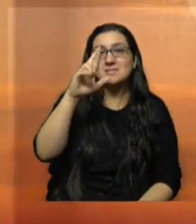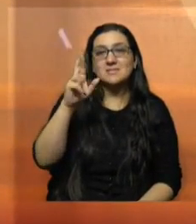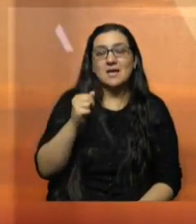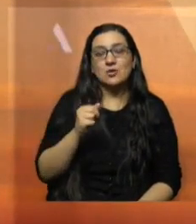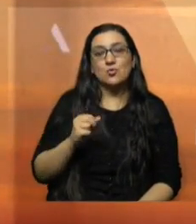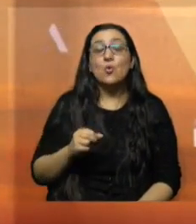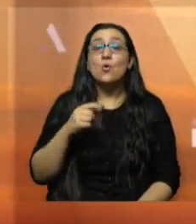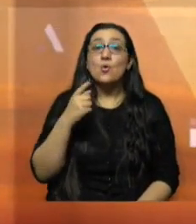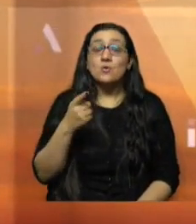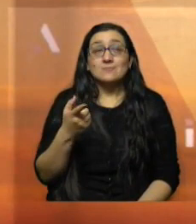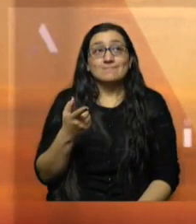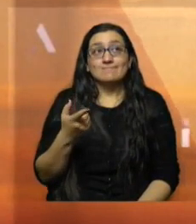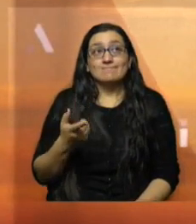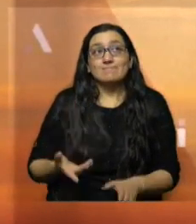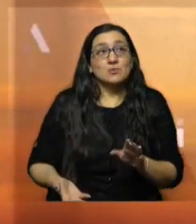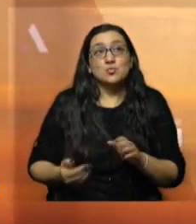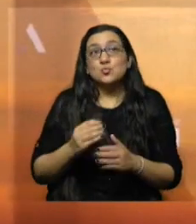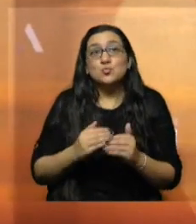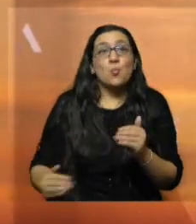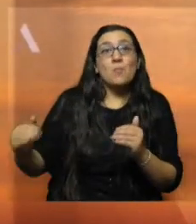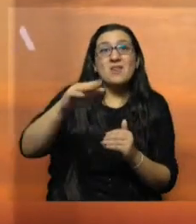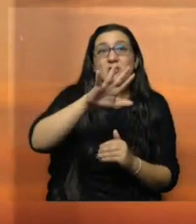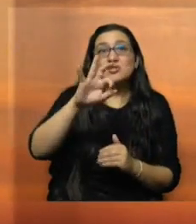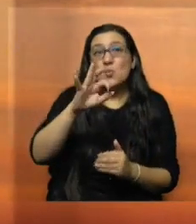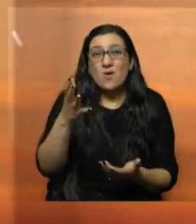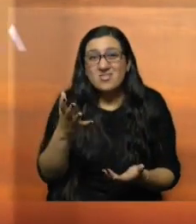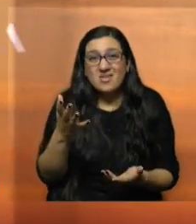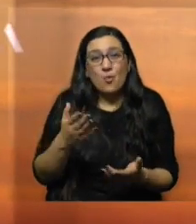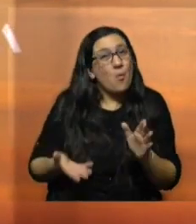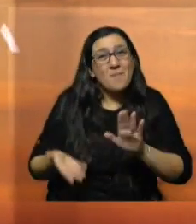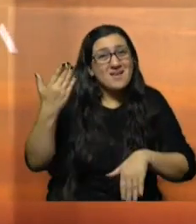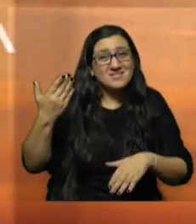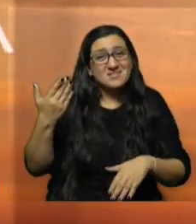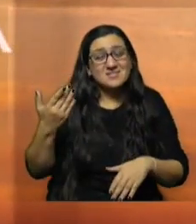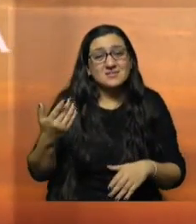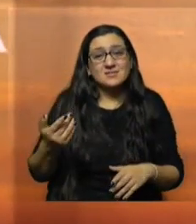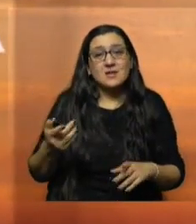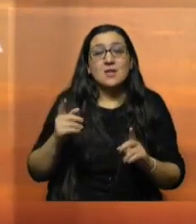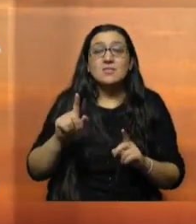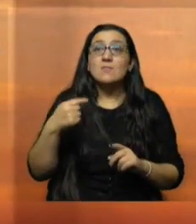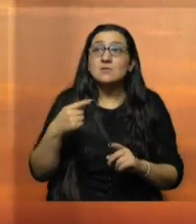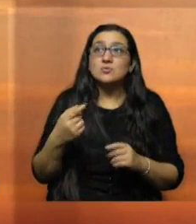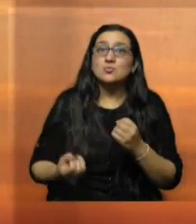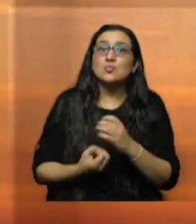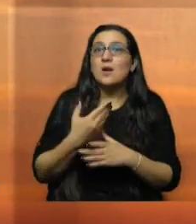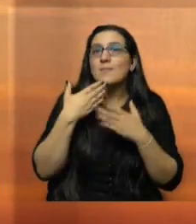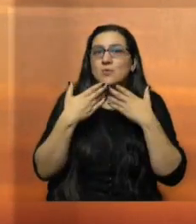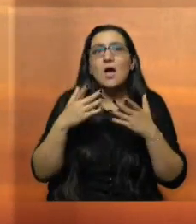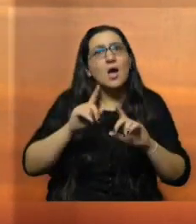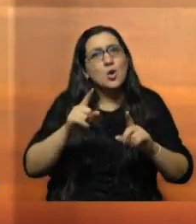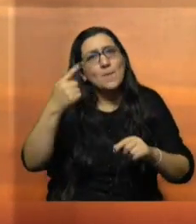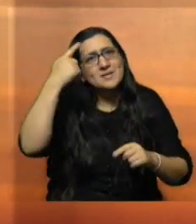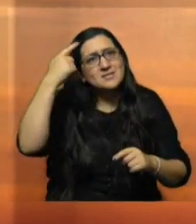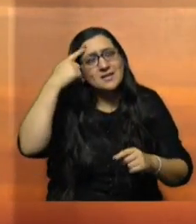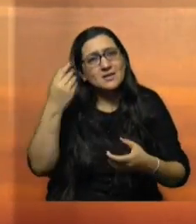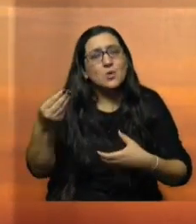o a más, ¿no? O sea, y seguramente vas a seguir dejando gente afuera. Ni que hablar, porque por ahí después surgen las preguntas, ¿no? ¿Y no pensaste en incluir